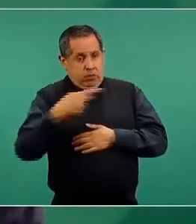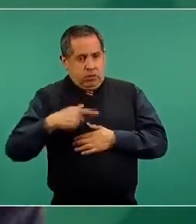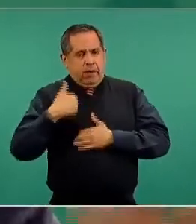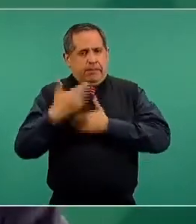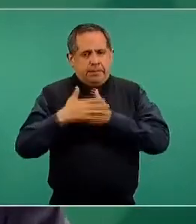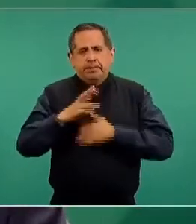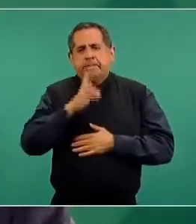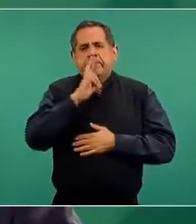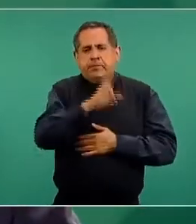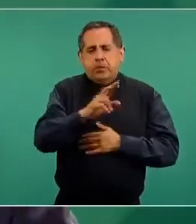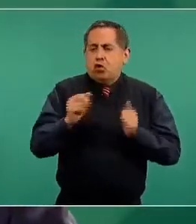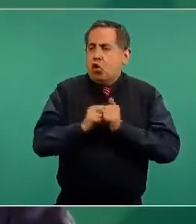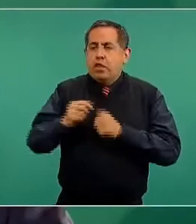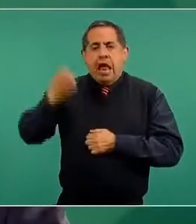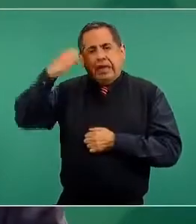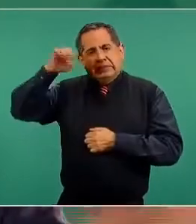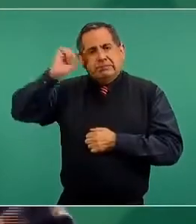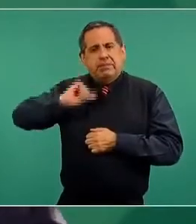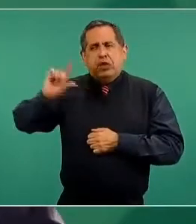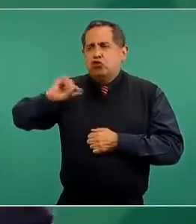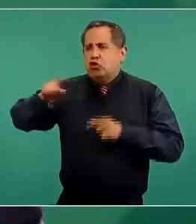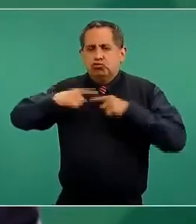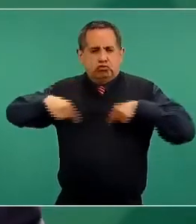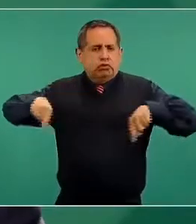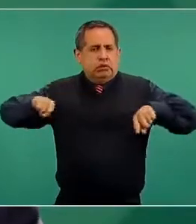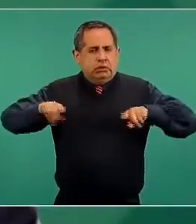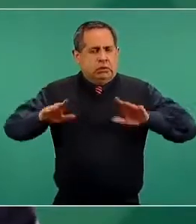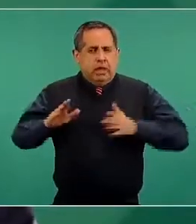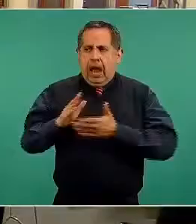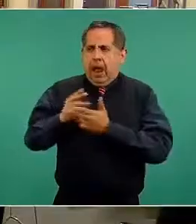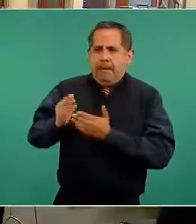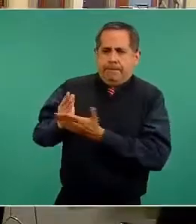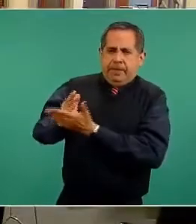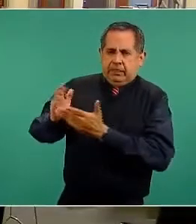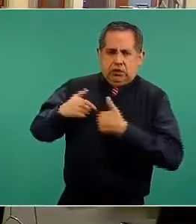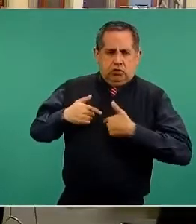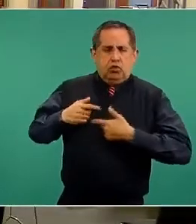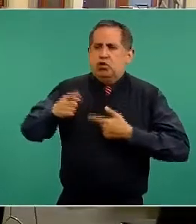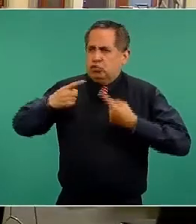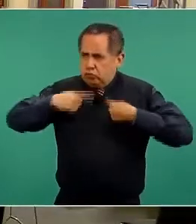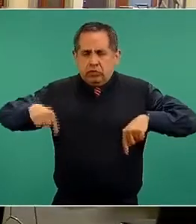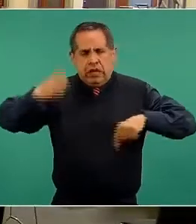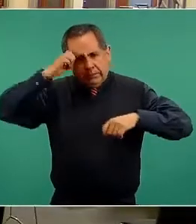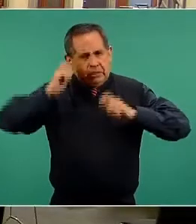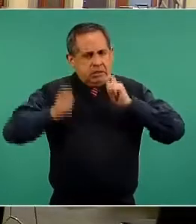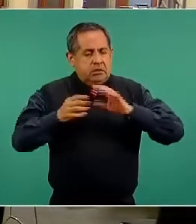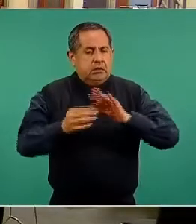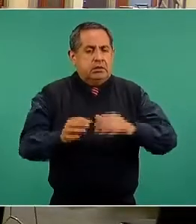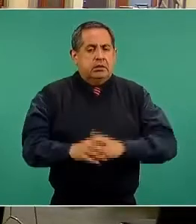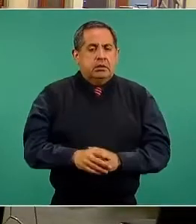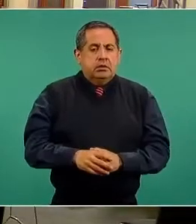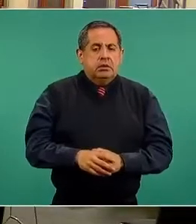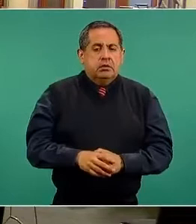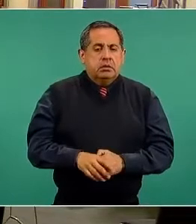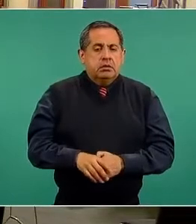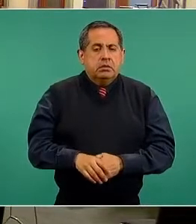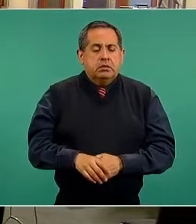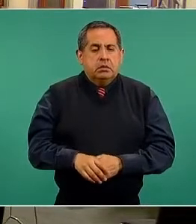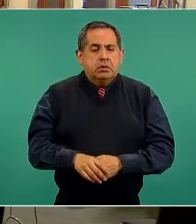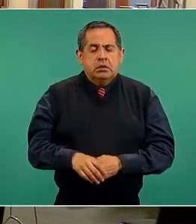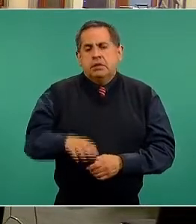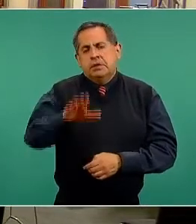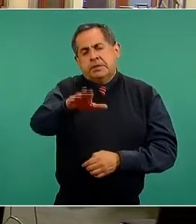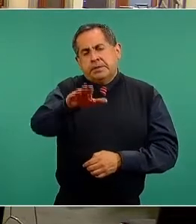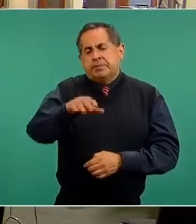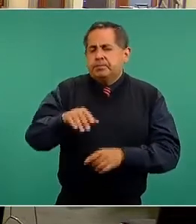responder en voz de personas expertas independientes de nosotros. La crítica, yo entiendo que la doctora